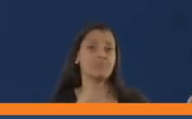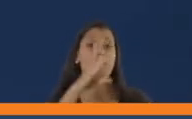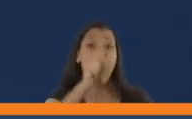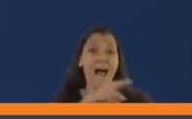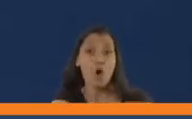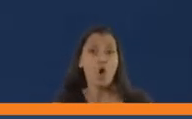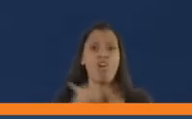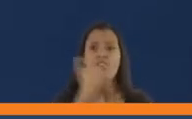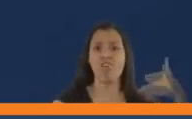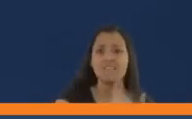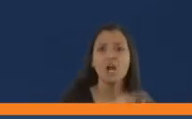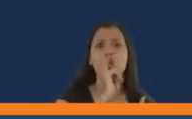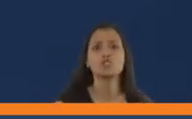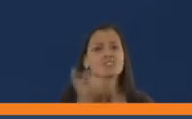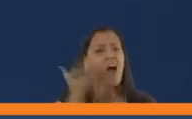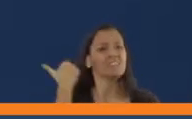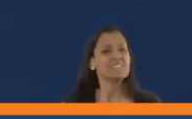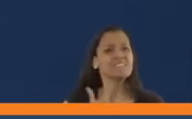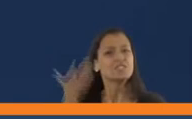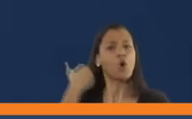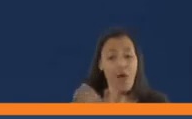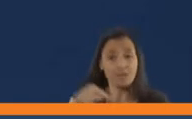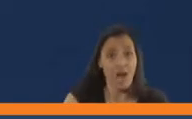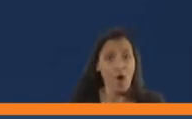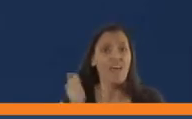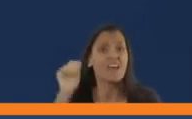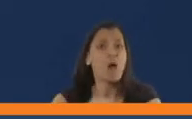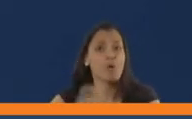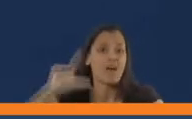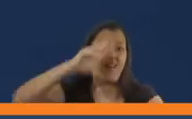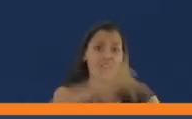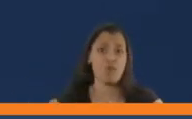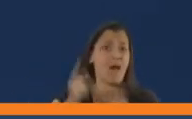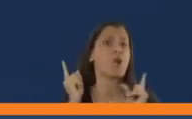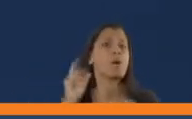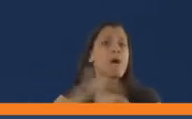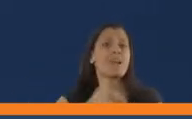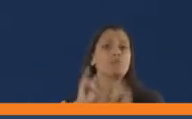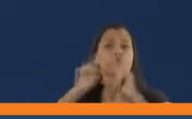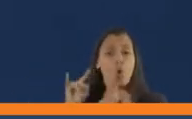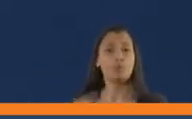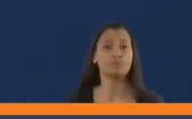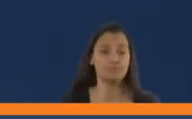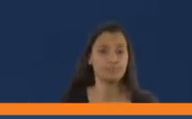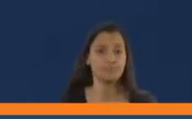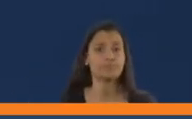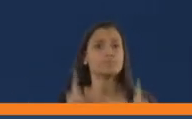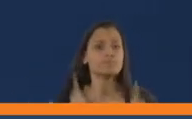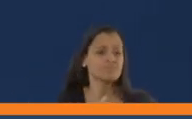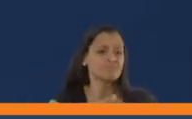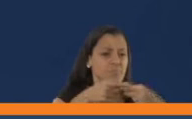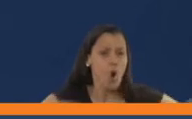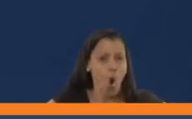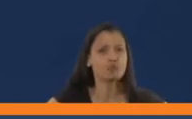de desarrollo que históricamente estuvo en manos latinoamericanas fueron desbaratadas las acciones de